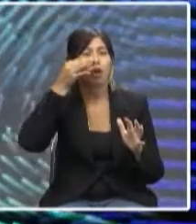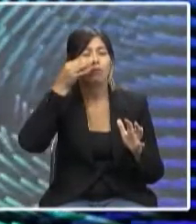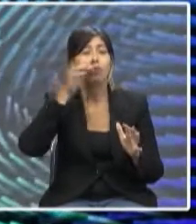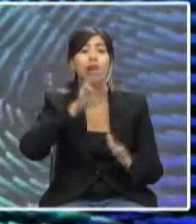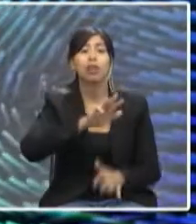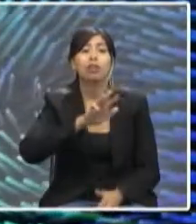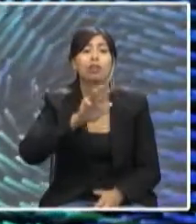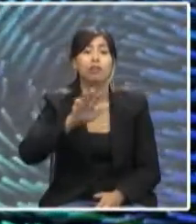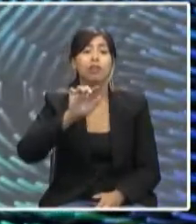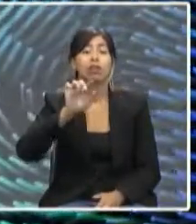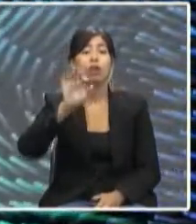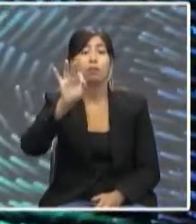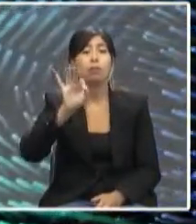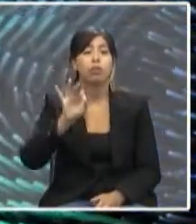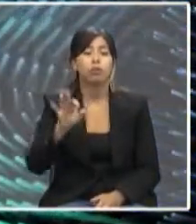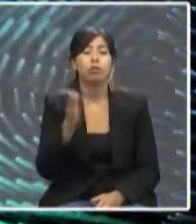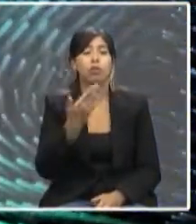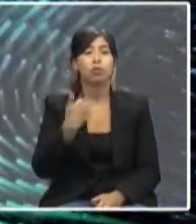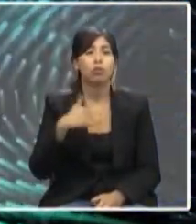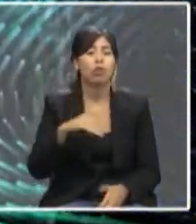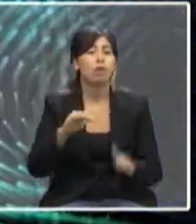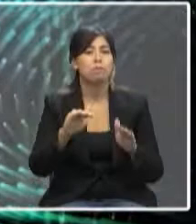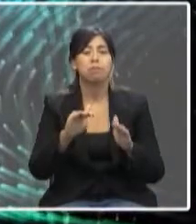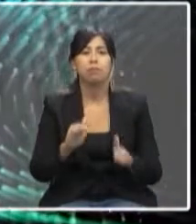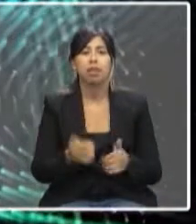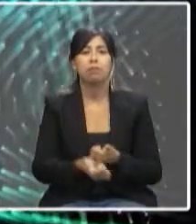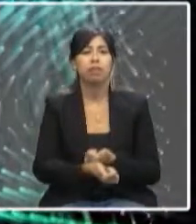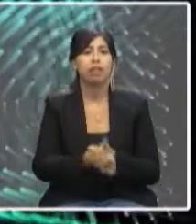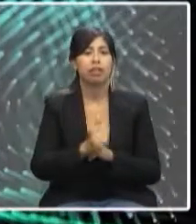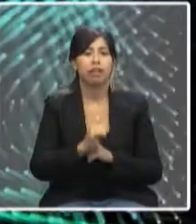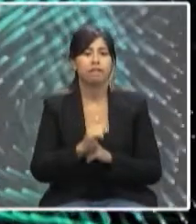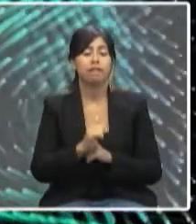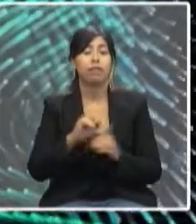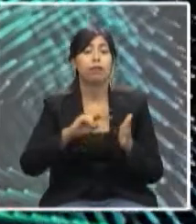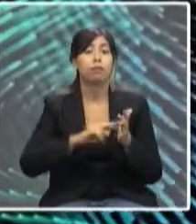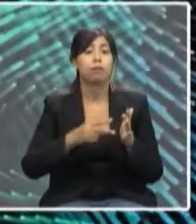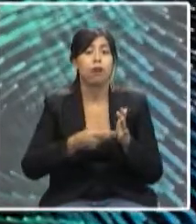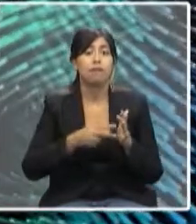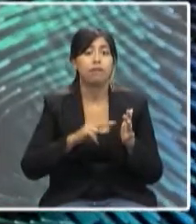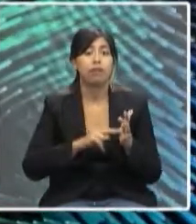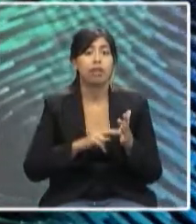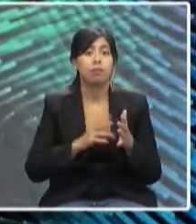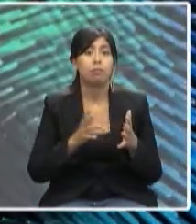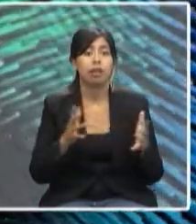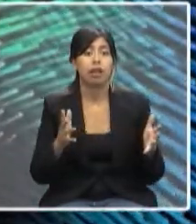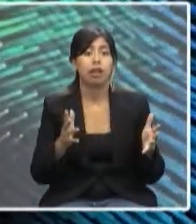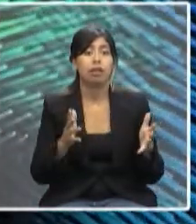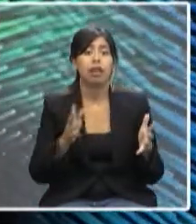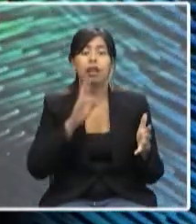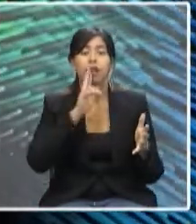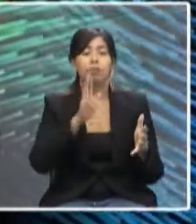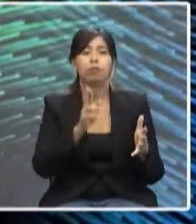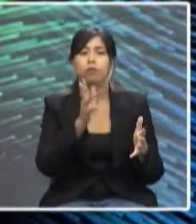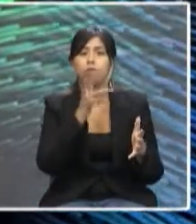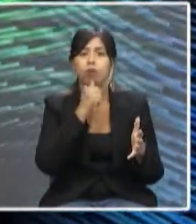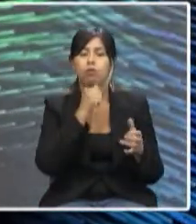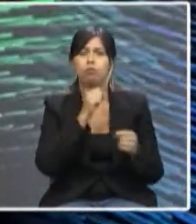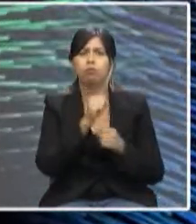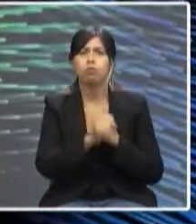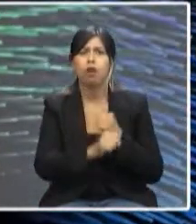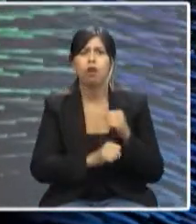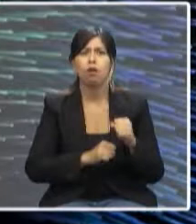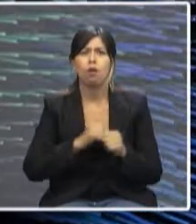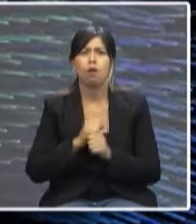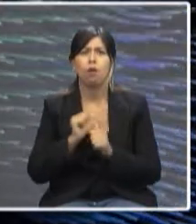99% de nosotros tenemos los mismos desafíos y donde los problemas grandes no se han resuelto durante muchas décadas.